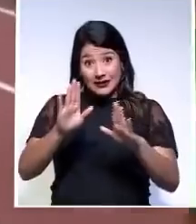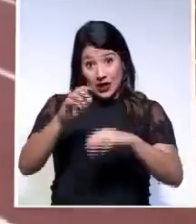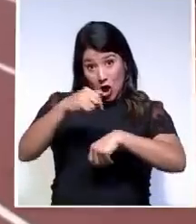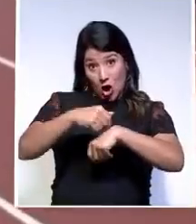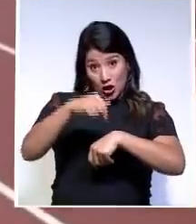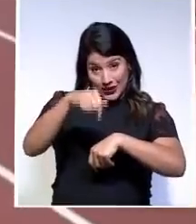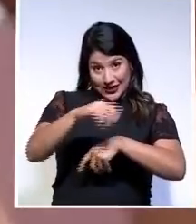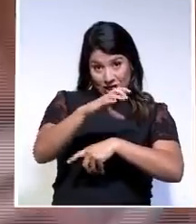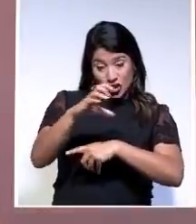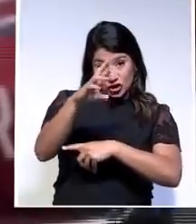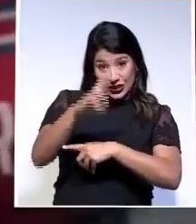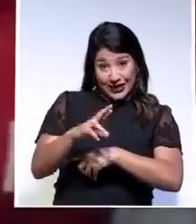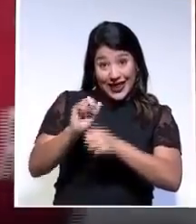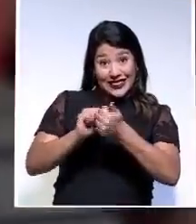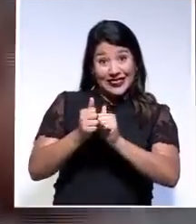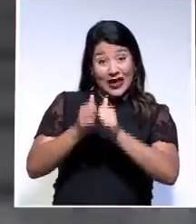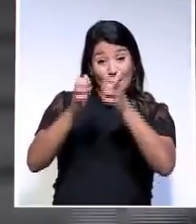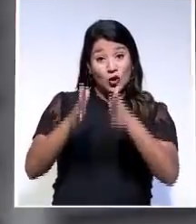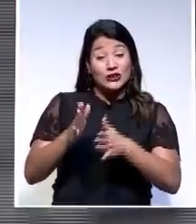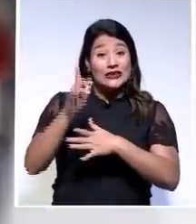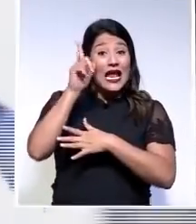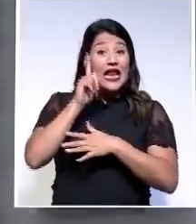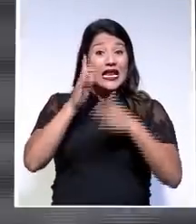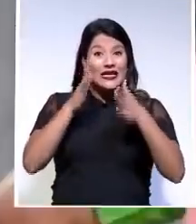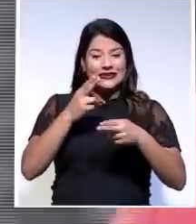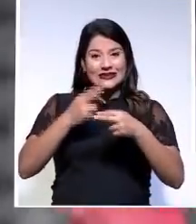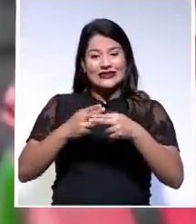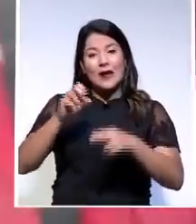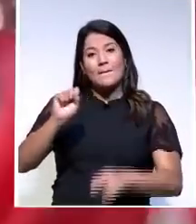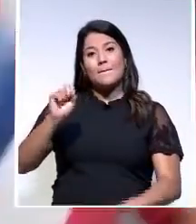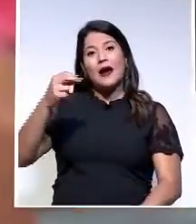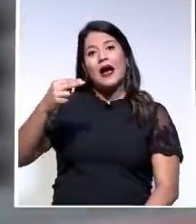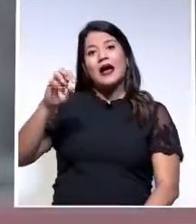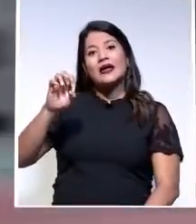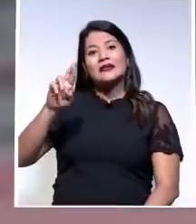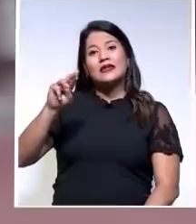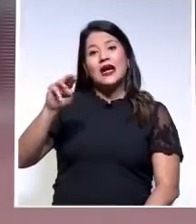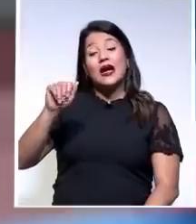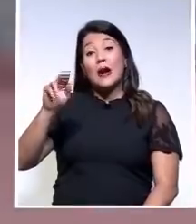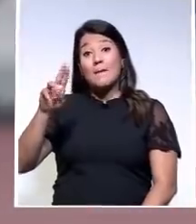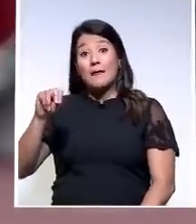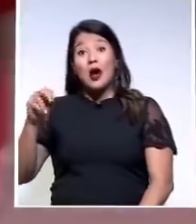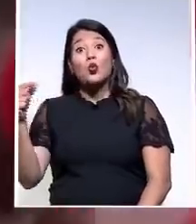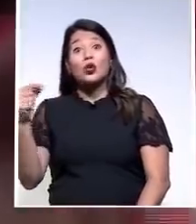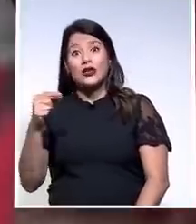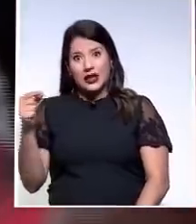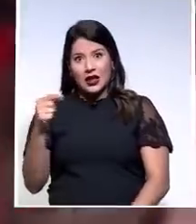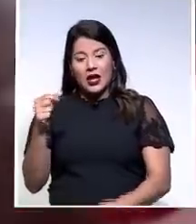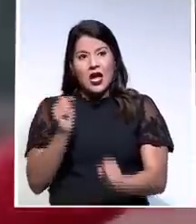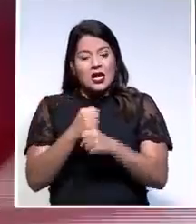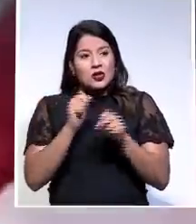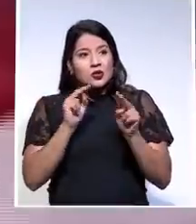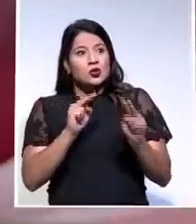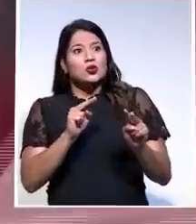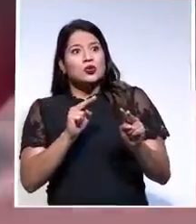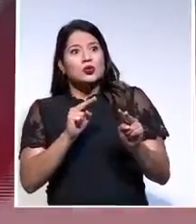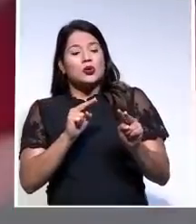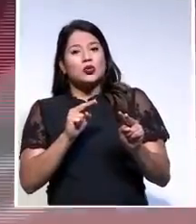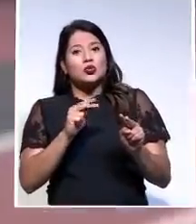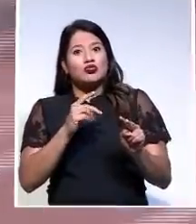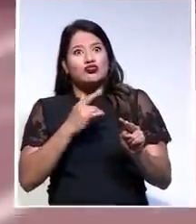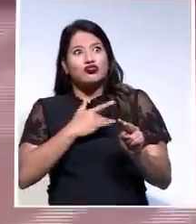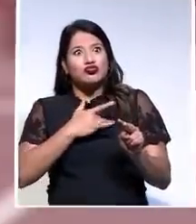Rica, el atleta limonense Sherman Wittig le detuvo el corazón a todo el país cuando se